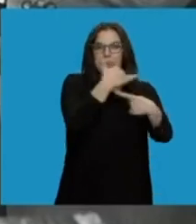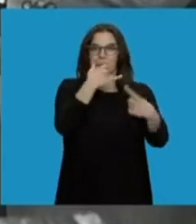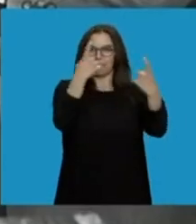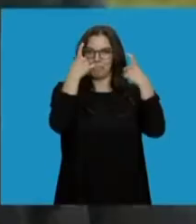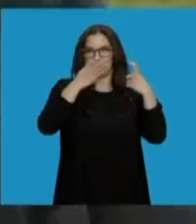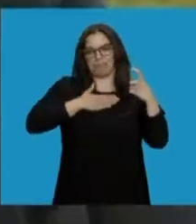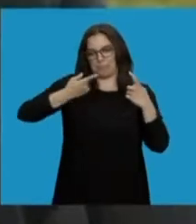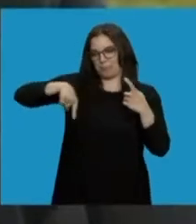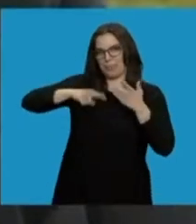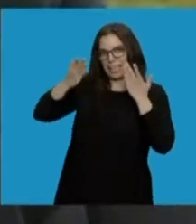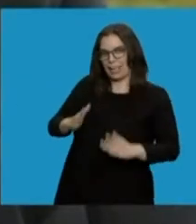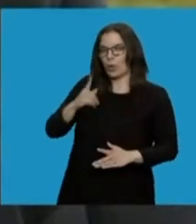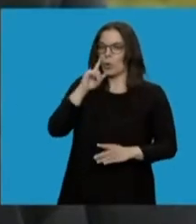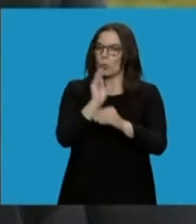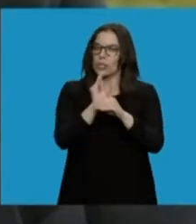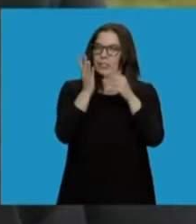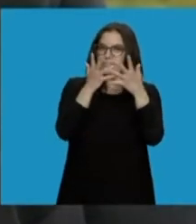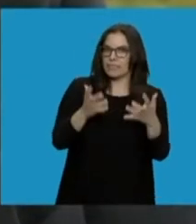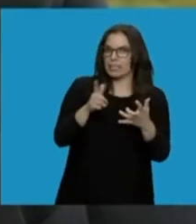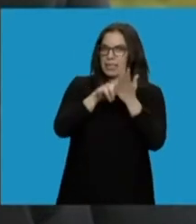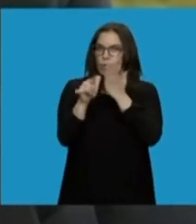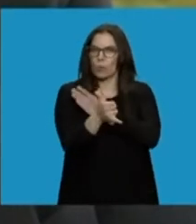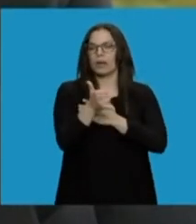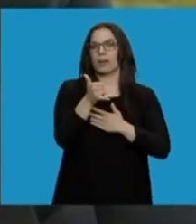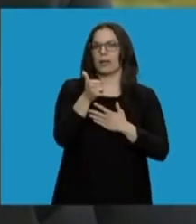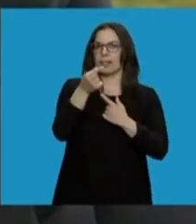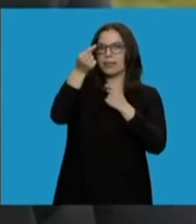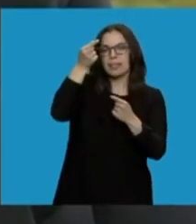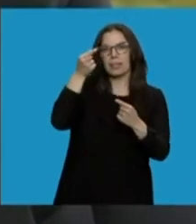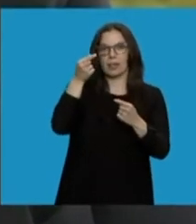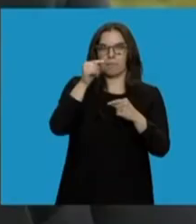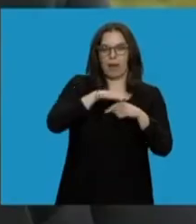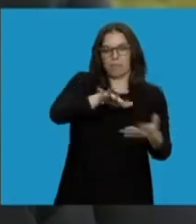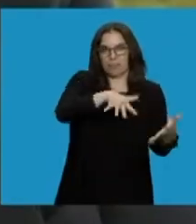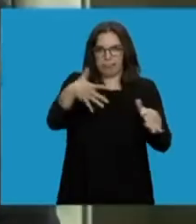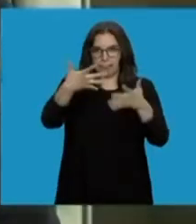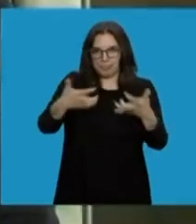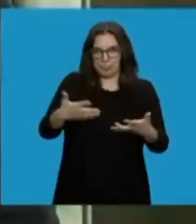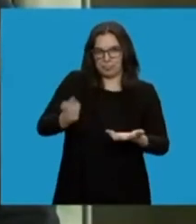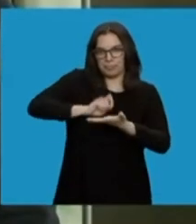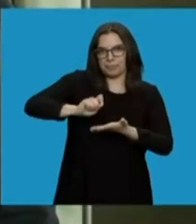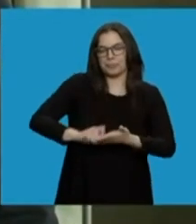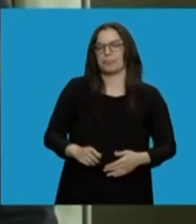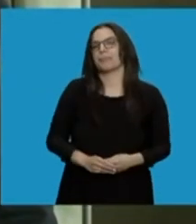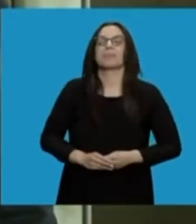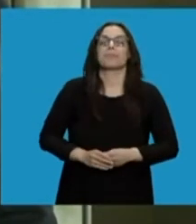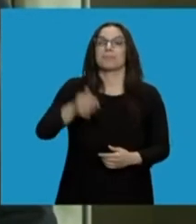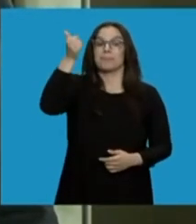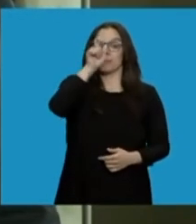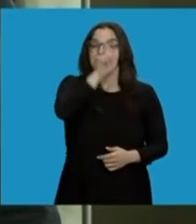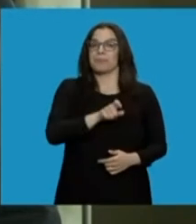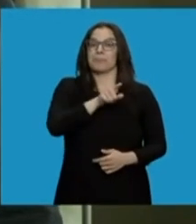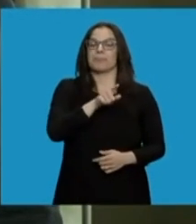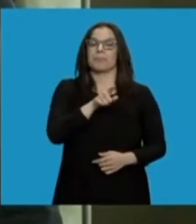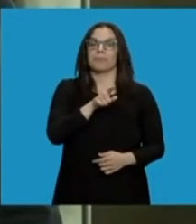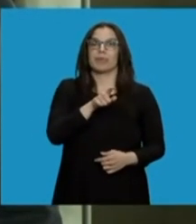a los hijos, de cuidar mucho el lenguaje a la hora de plasmarlo en papel. Ángel María es un